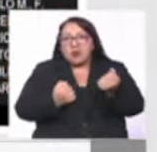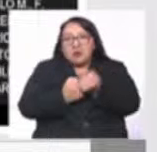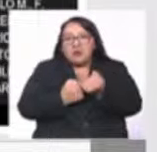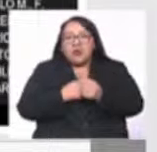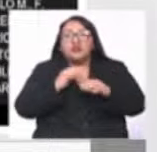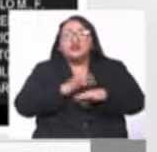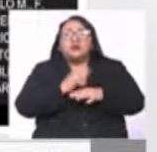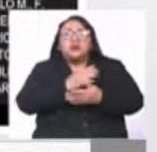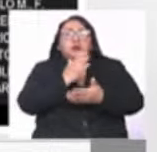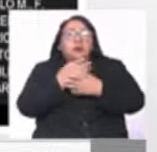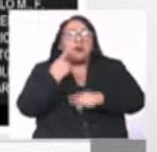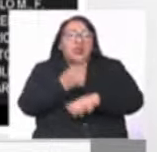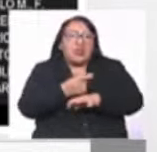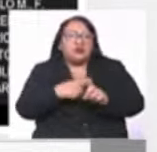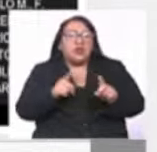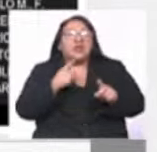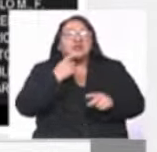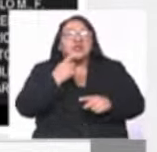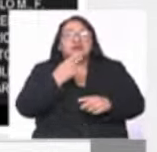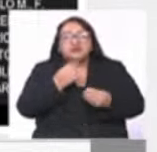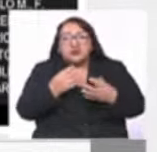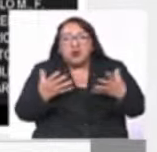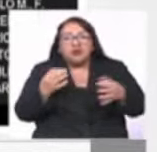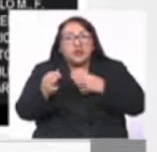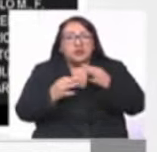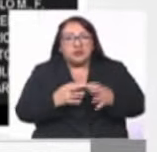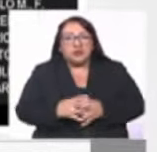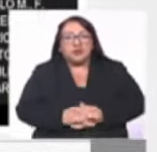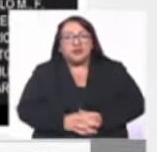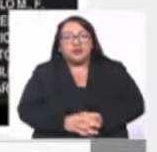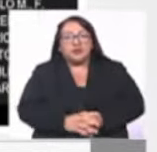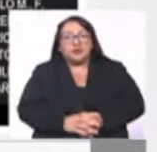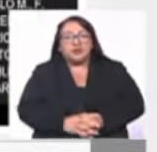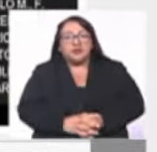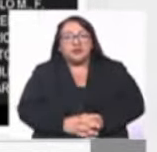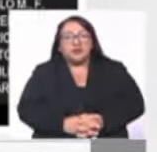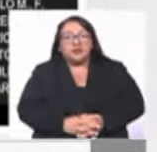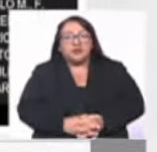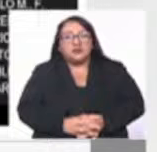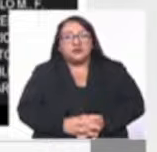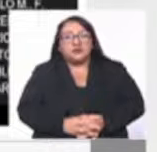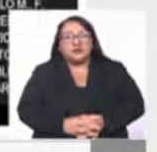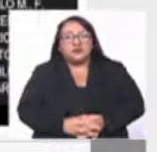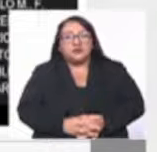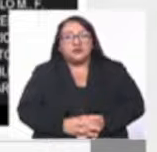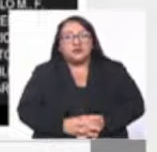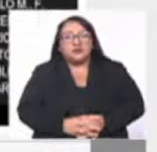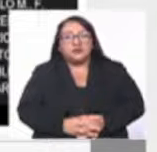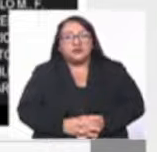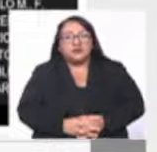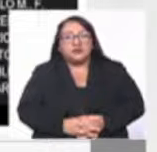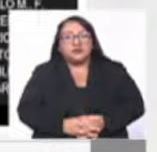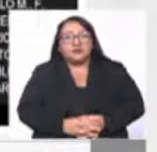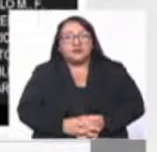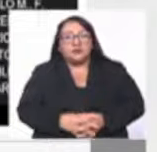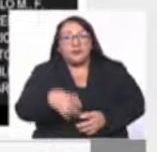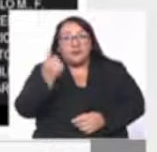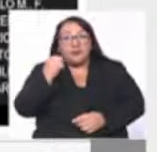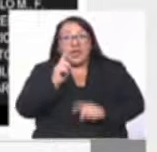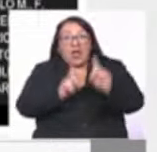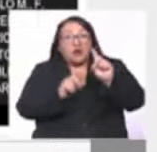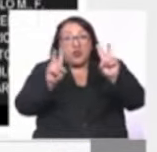son entonces las consideraciones a tener en cuenta Helen para uno de los temas que